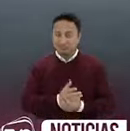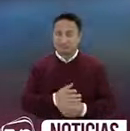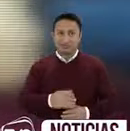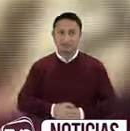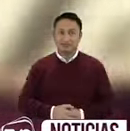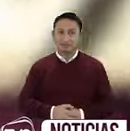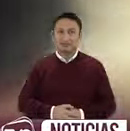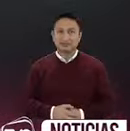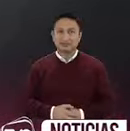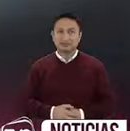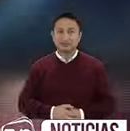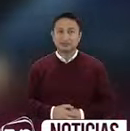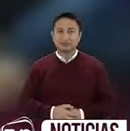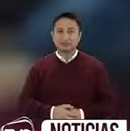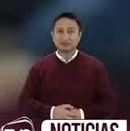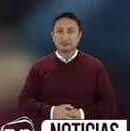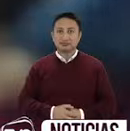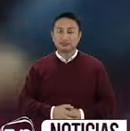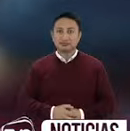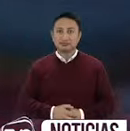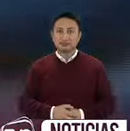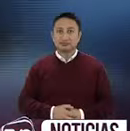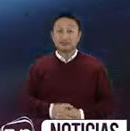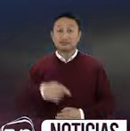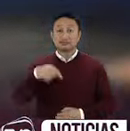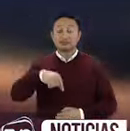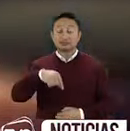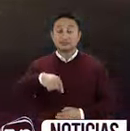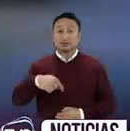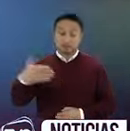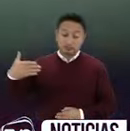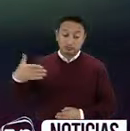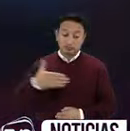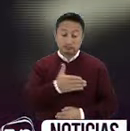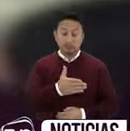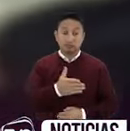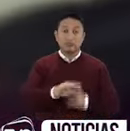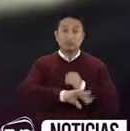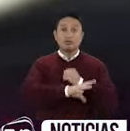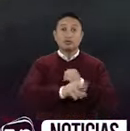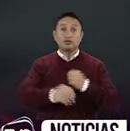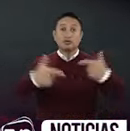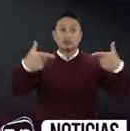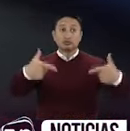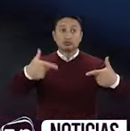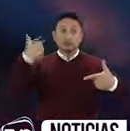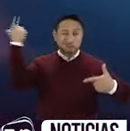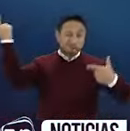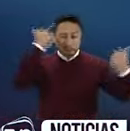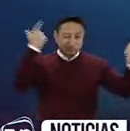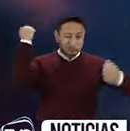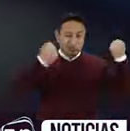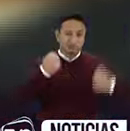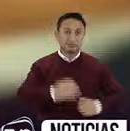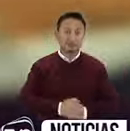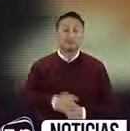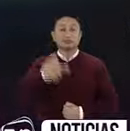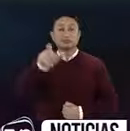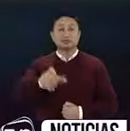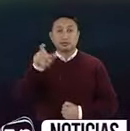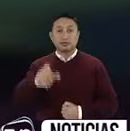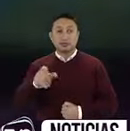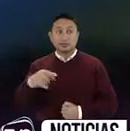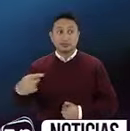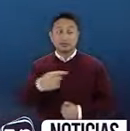man. Y esto pasó en el desvío. Robo, a mano armada y cachazos. Los malhechores que subieron a esta unidad